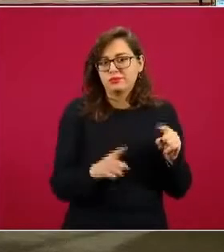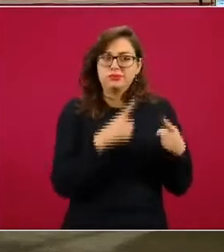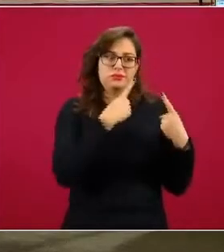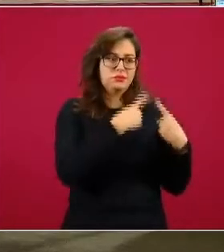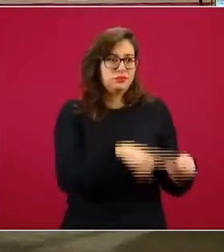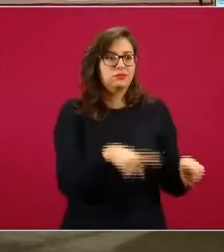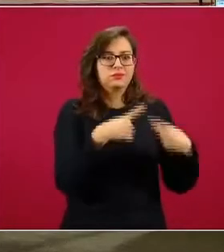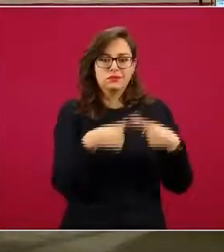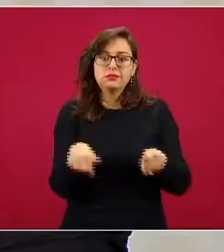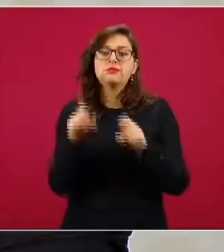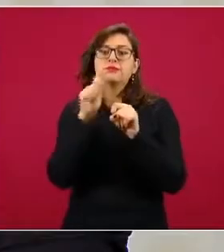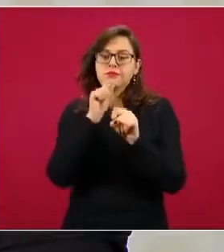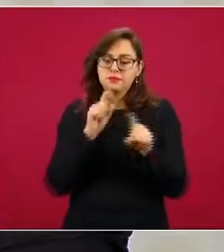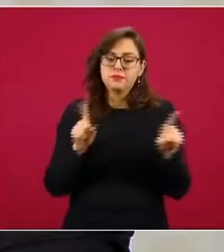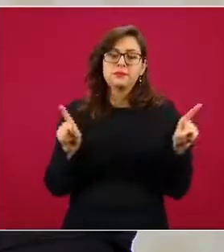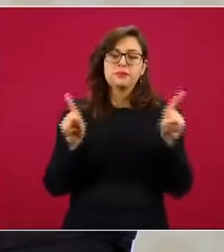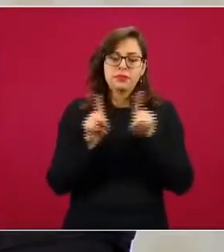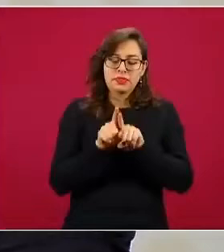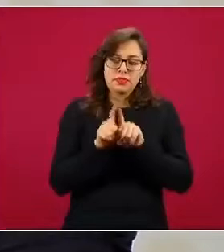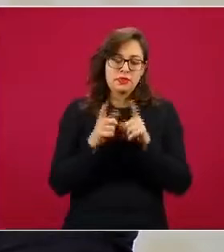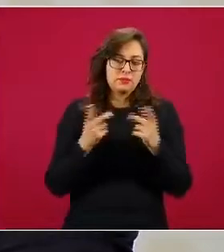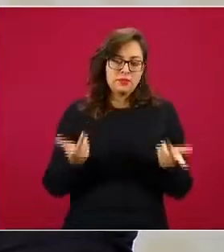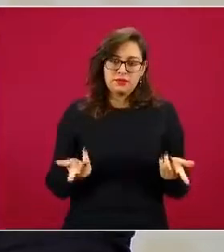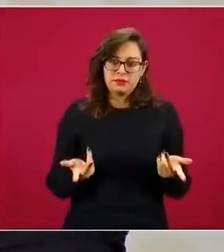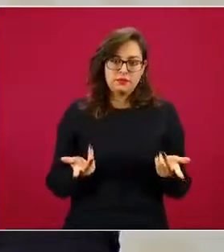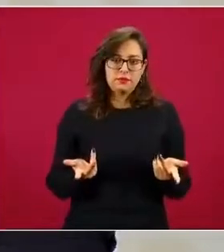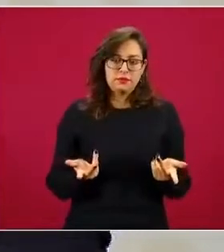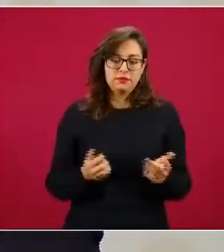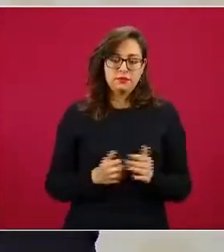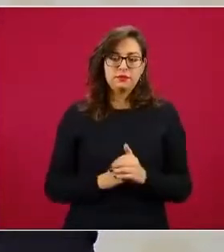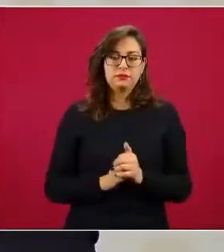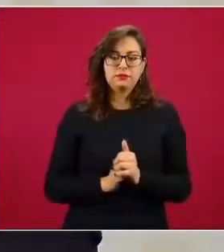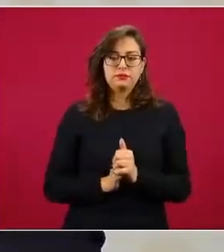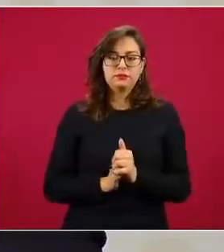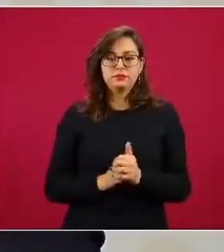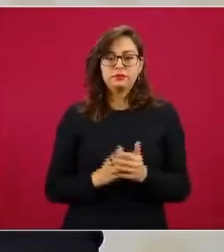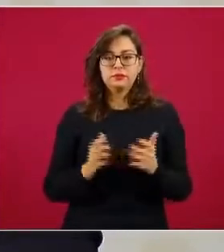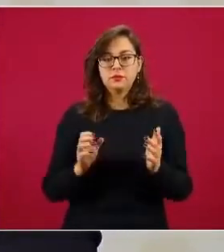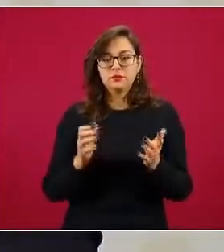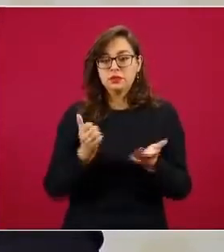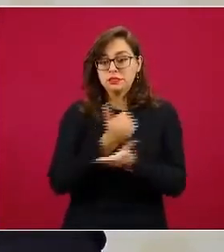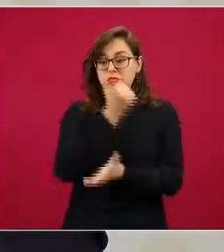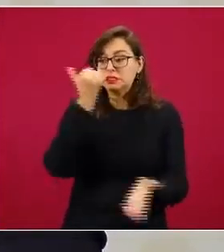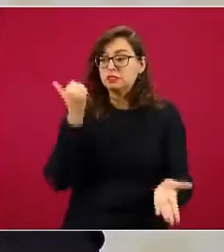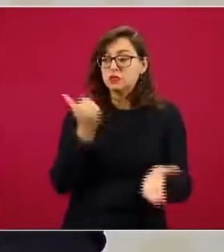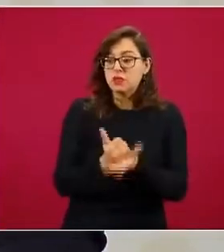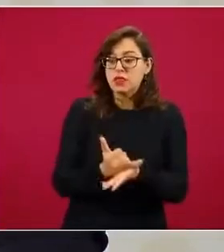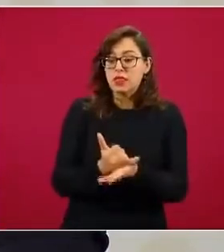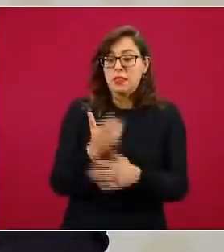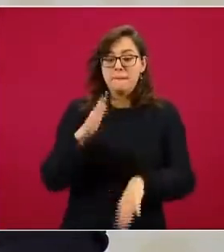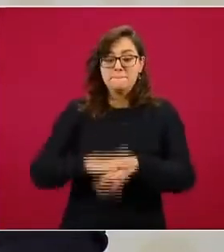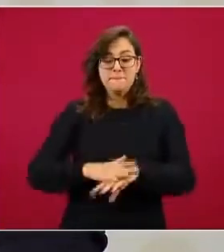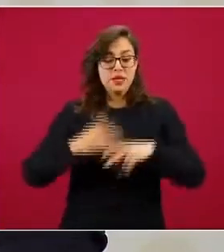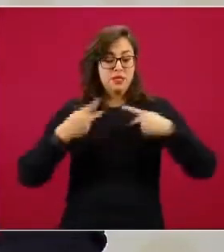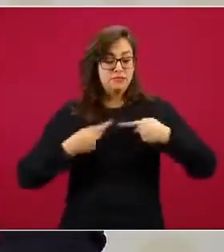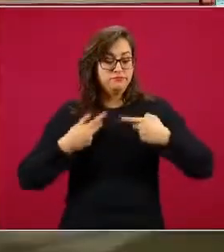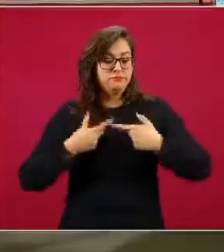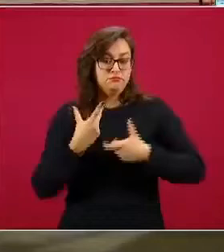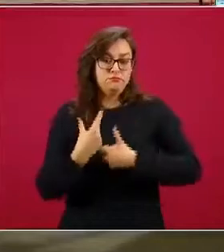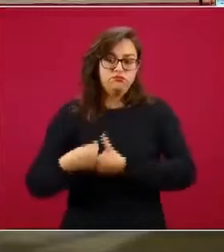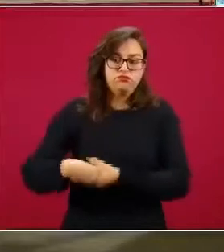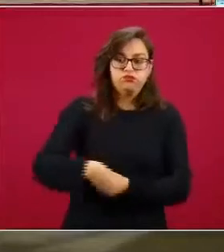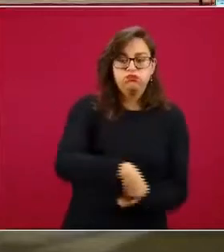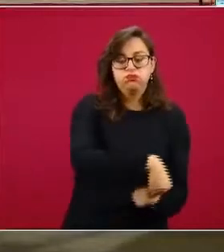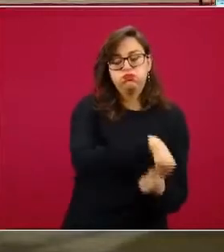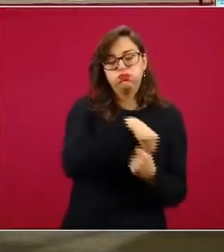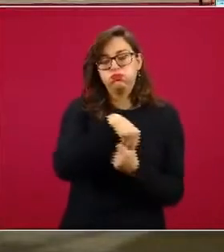la más fácil de ver. Las ciudades con mayor densidad poblacional son